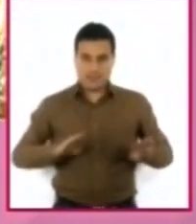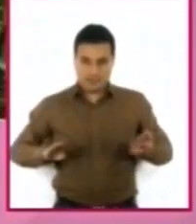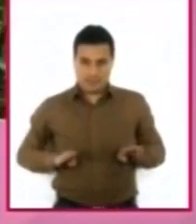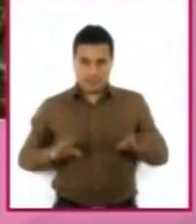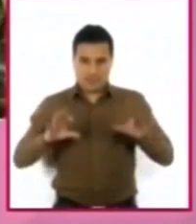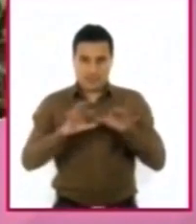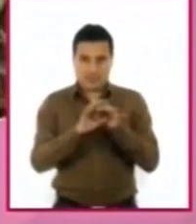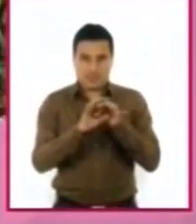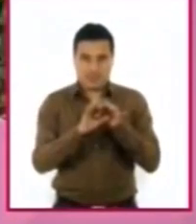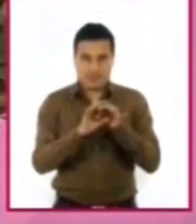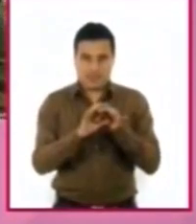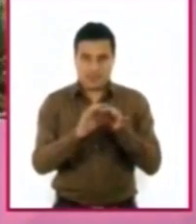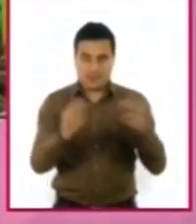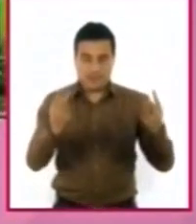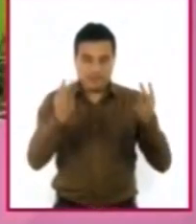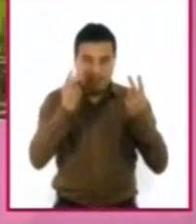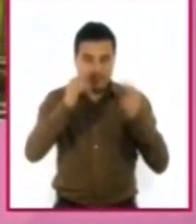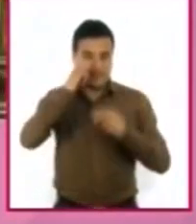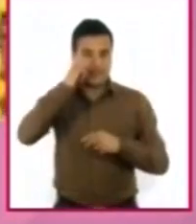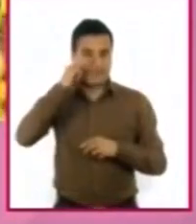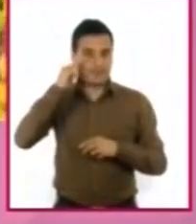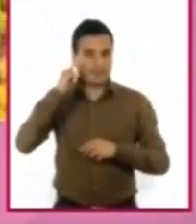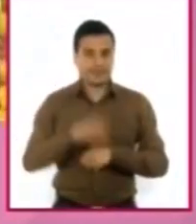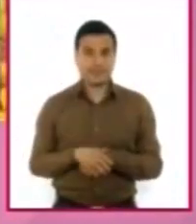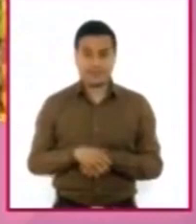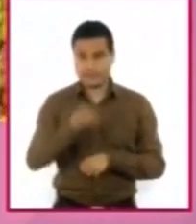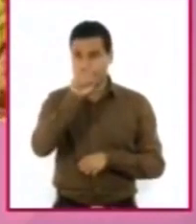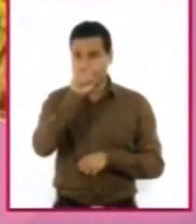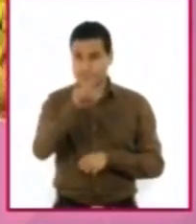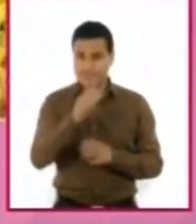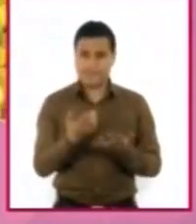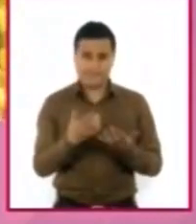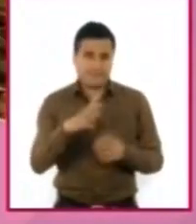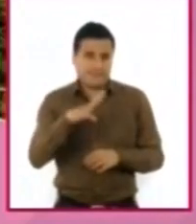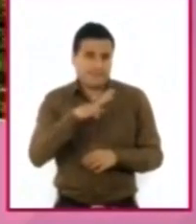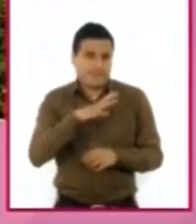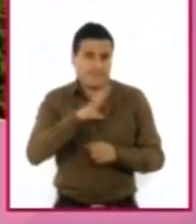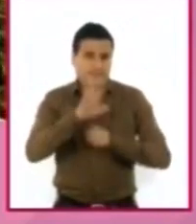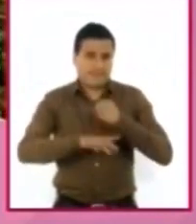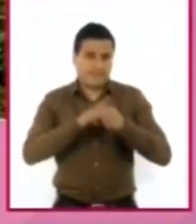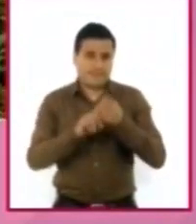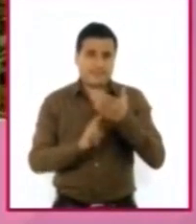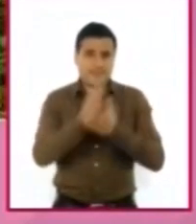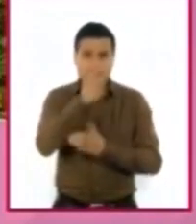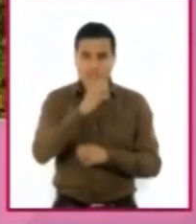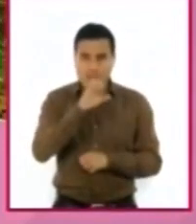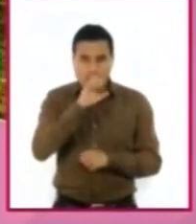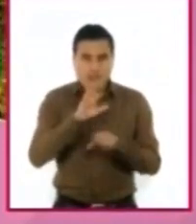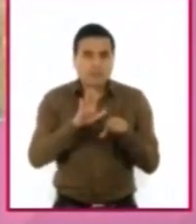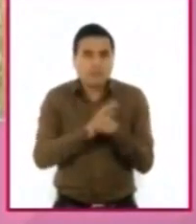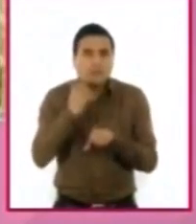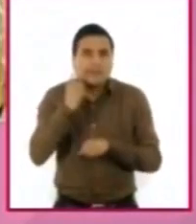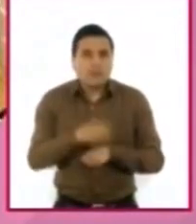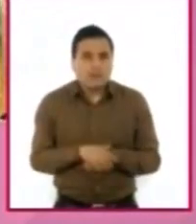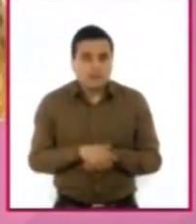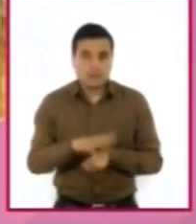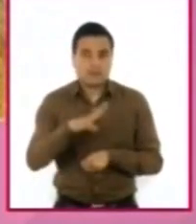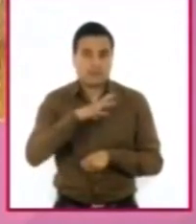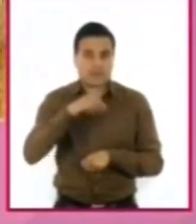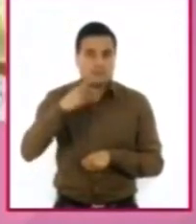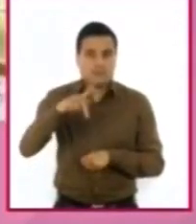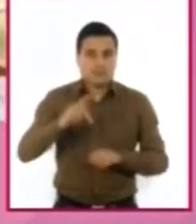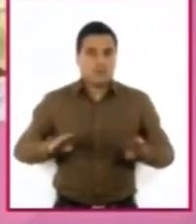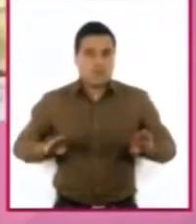hábitat. De hecho, muchas de las cosas que más nos impresionan de la naturaleza son adaptaciones. Por ejemplo,